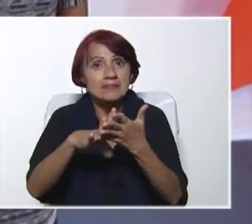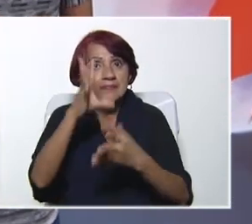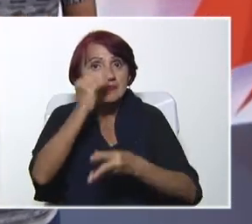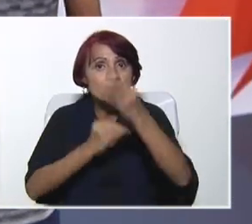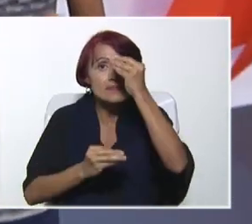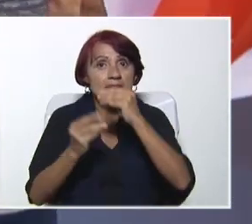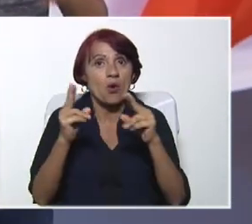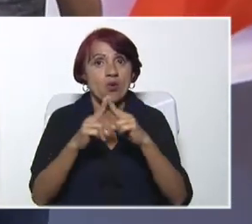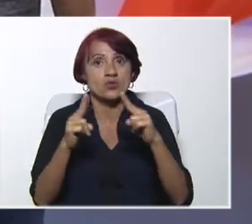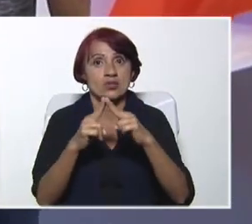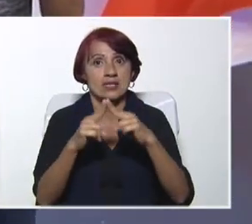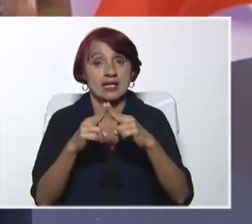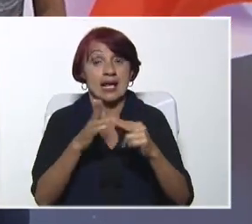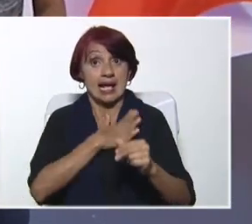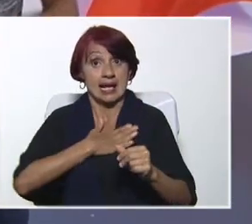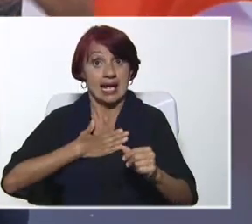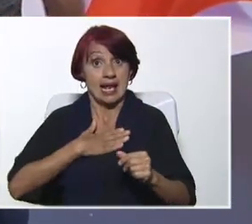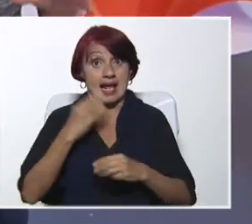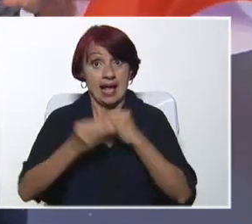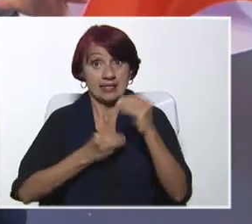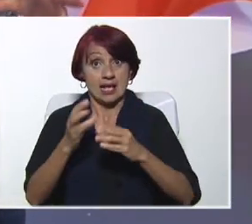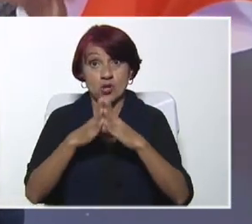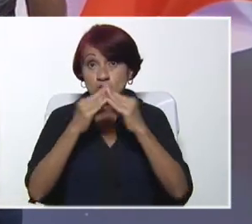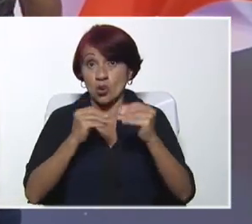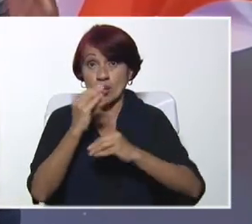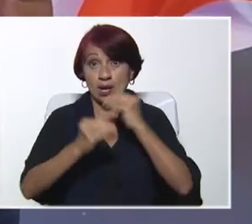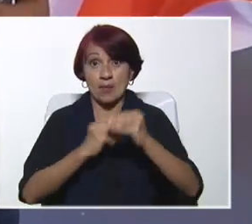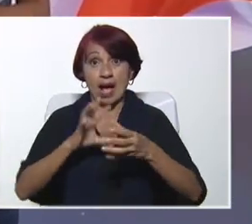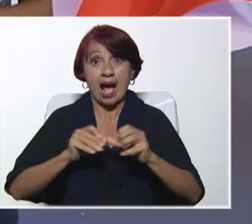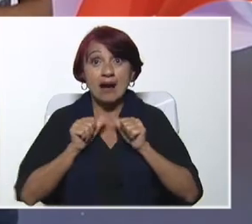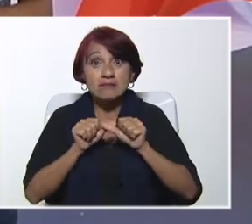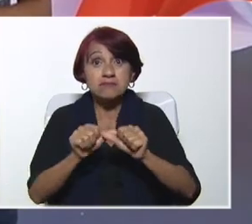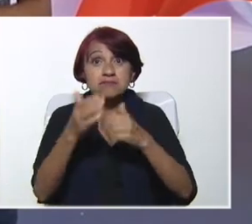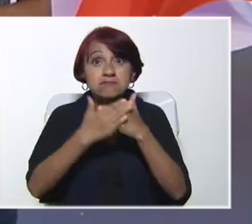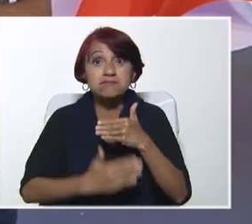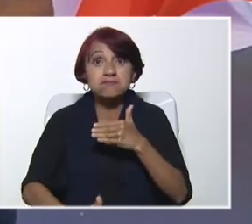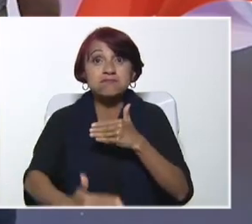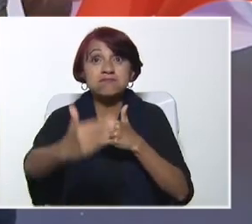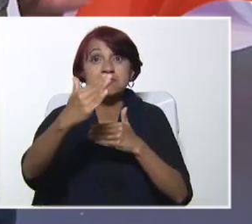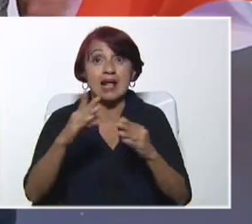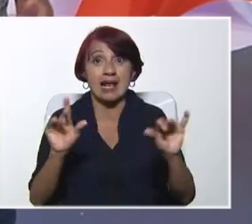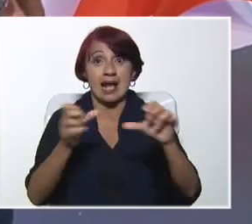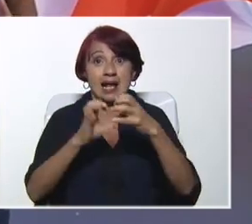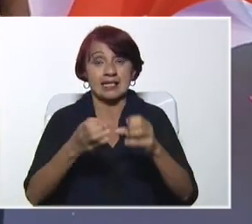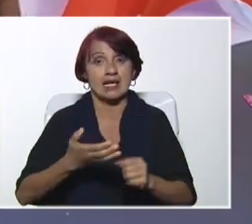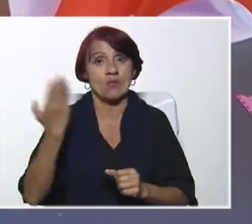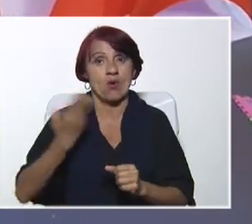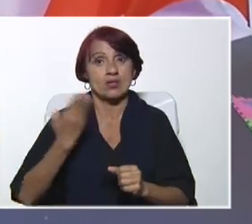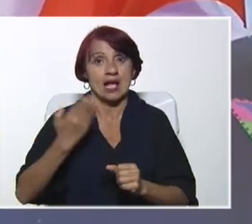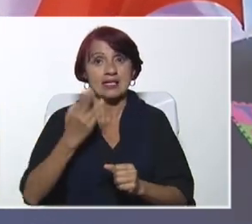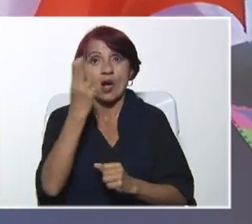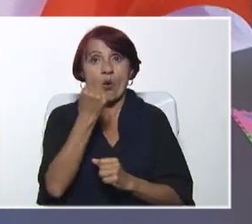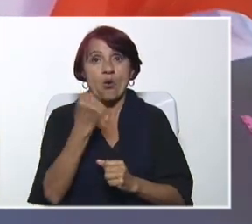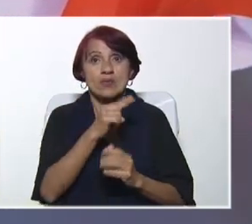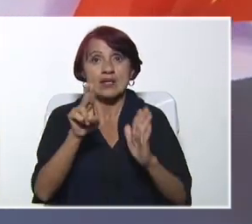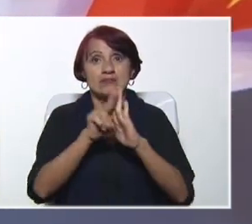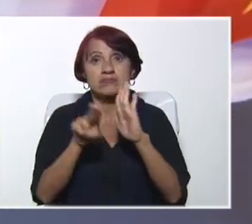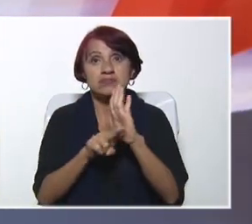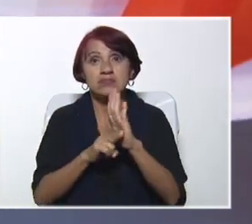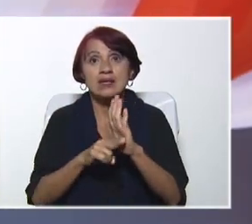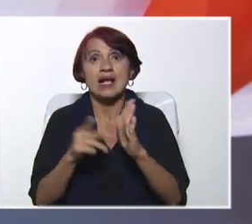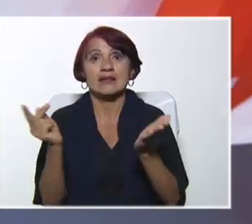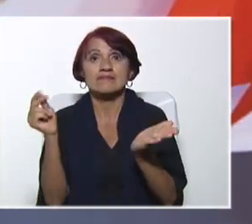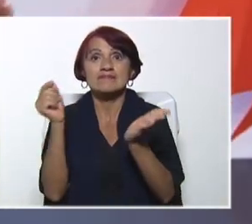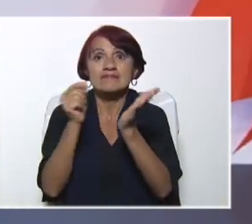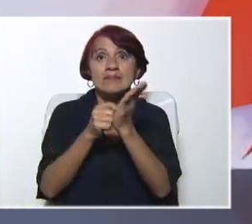Pero además, si quieres realzar todo lo que hemos avanzado en nuestras clases, es importante que cumplas con las asignaciones